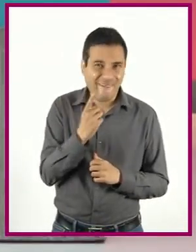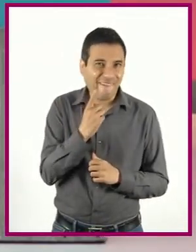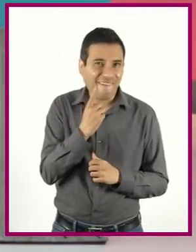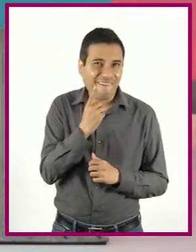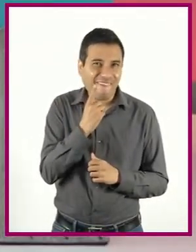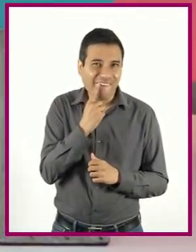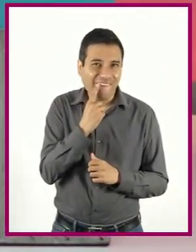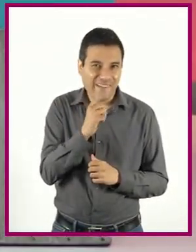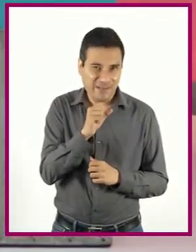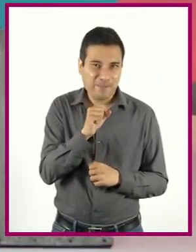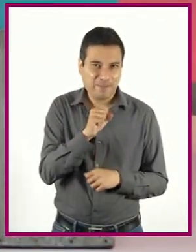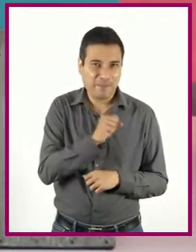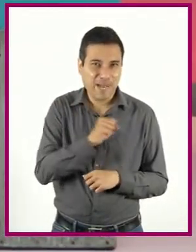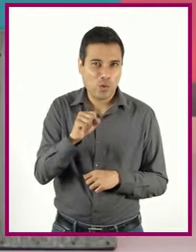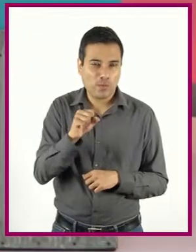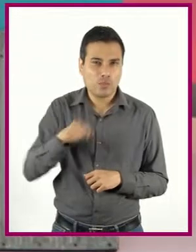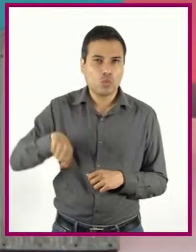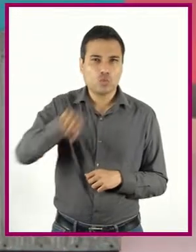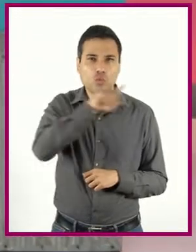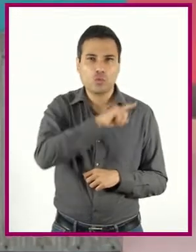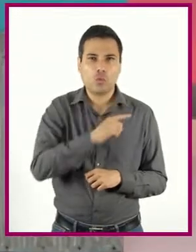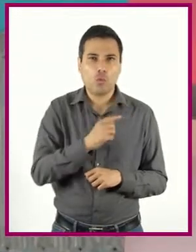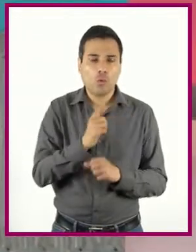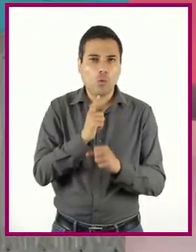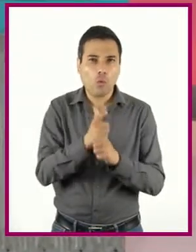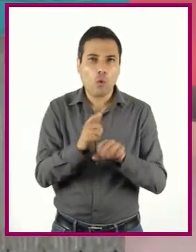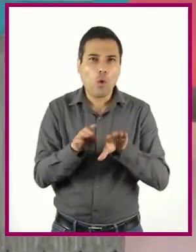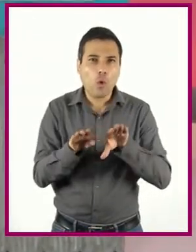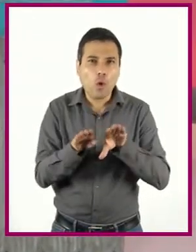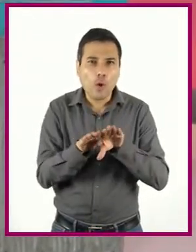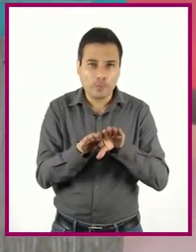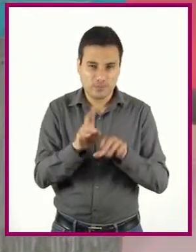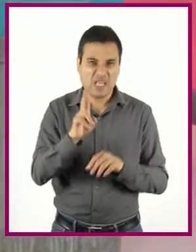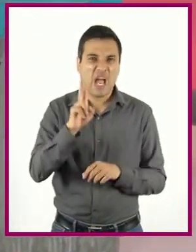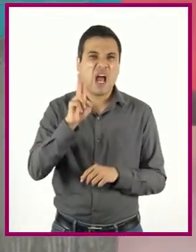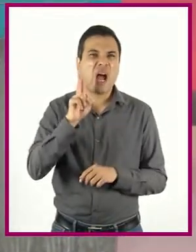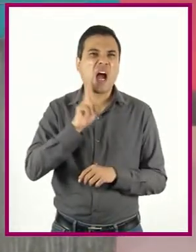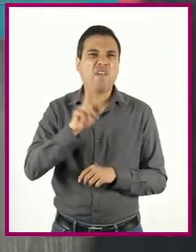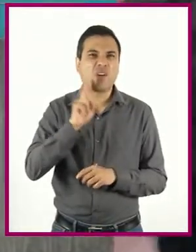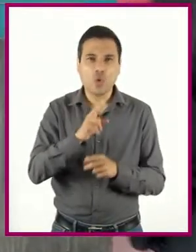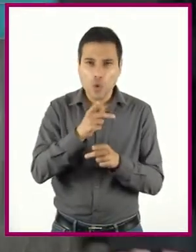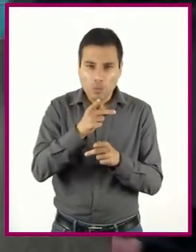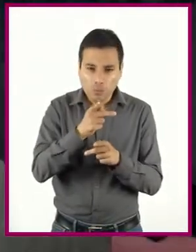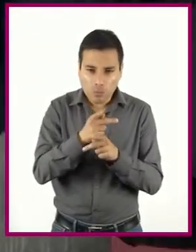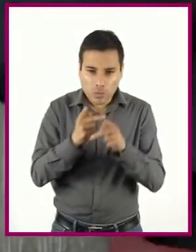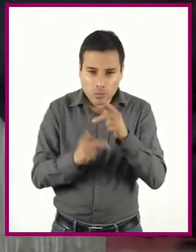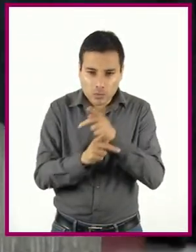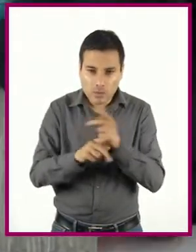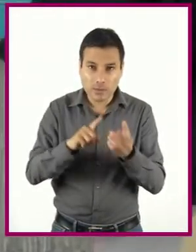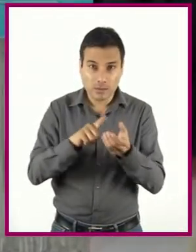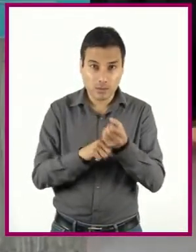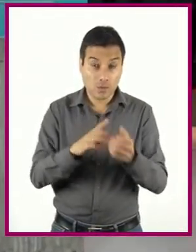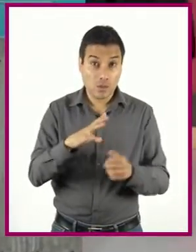Para comprobarlo, identificaremos la presencia de almidón en sus productos.